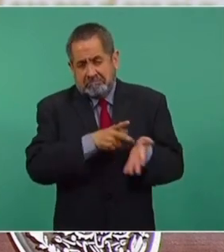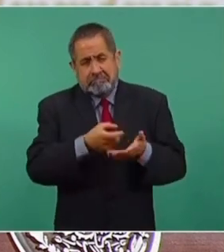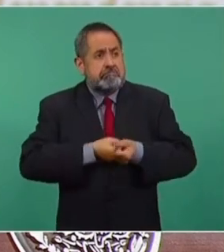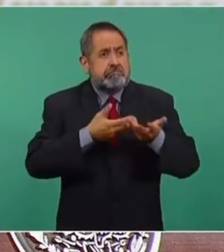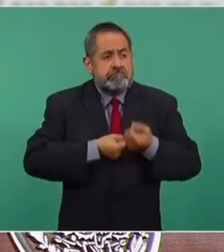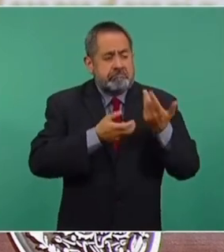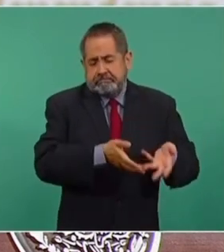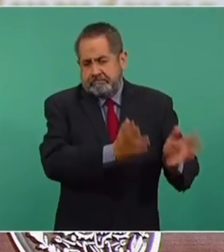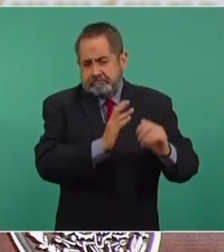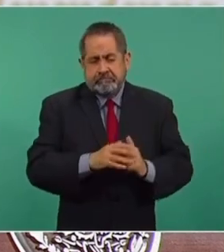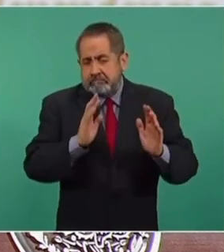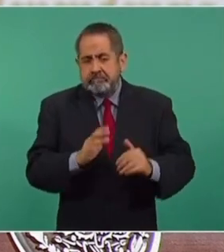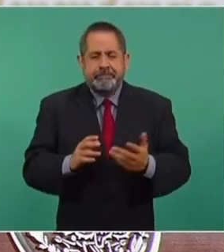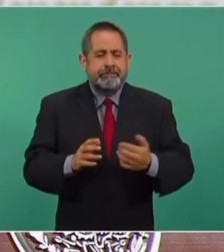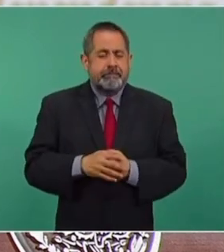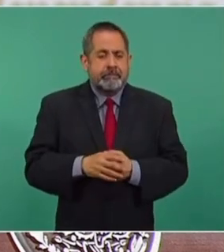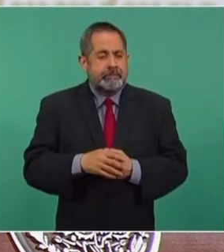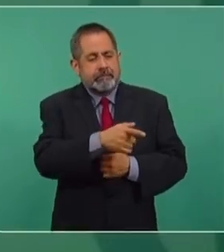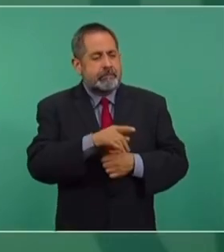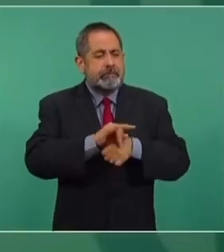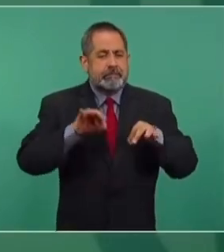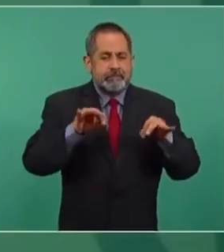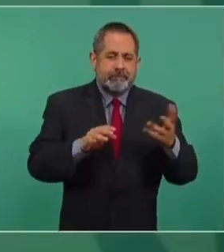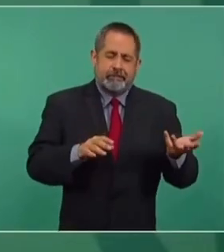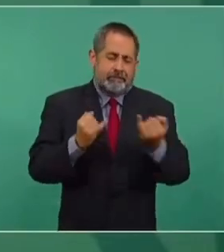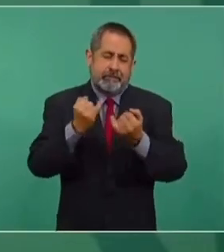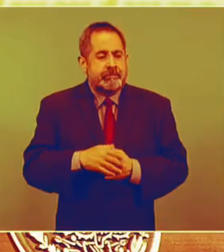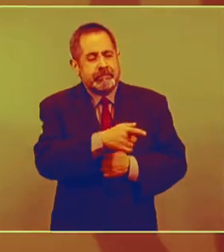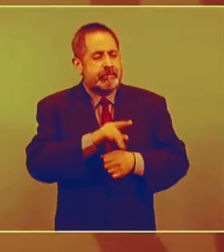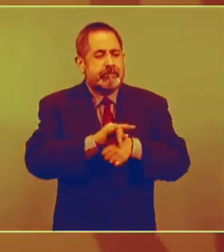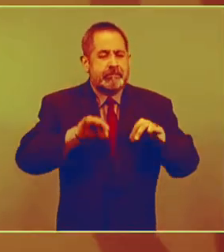derecho. Imagínense que sean paleros. Ya no estamos en